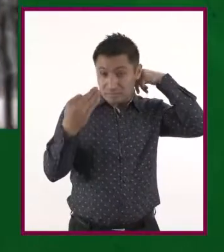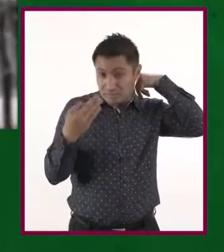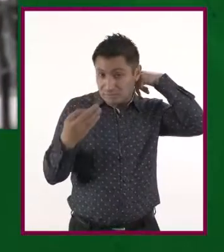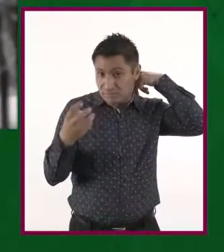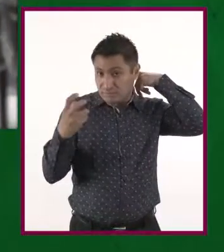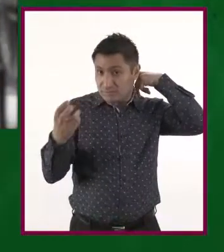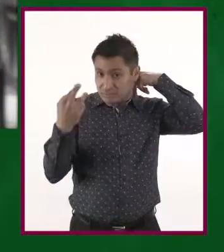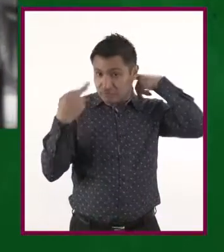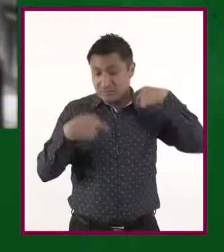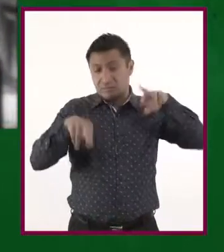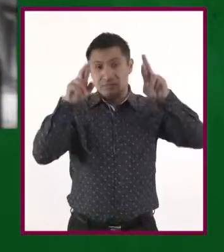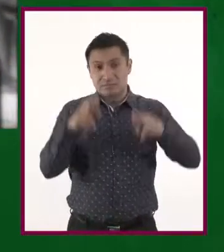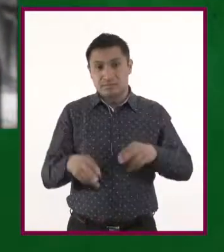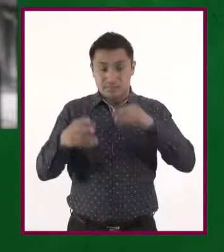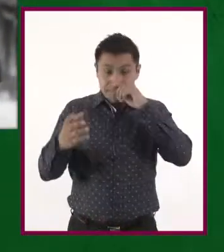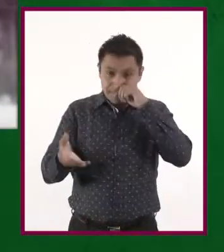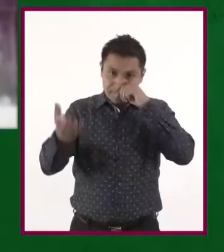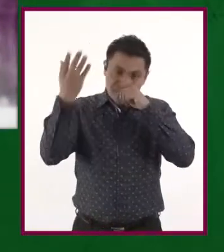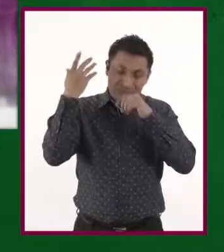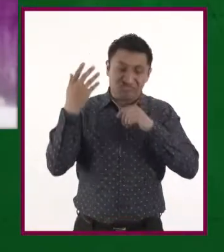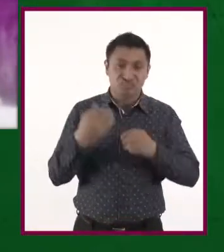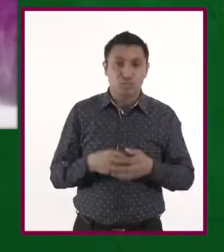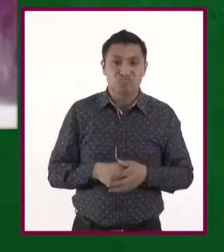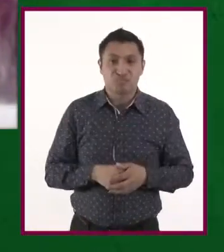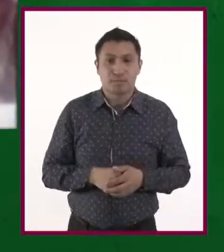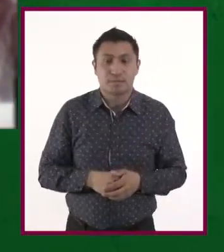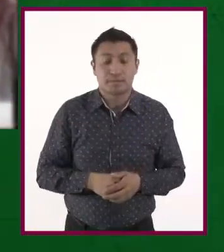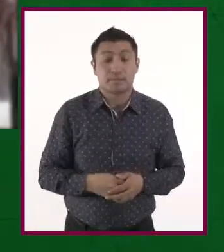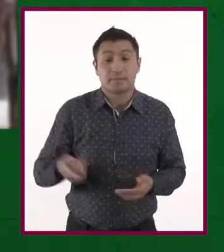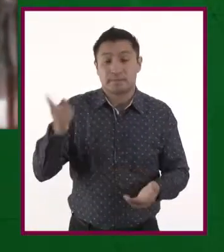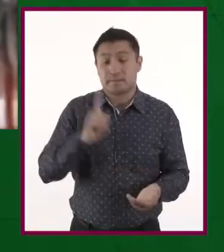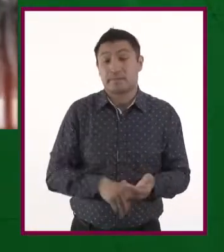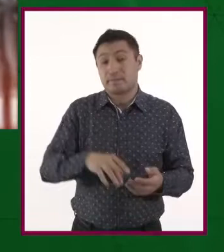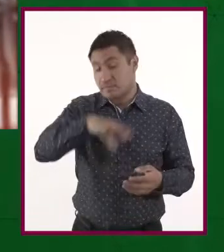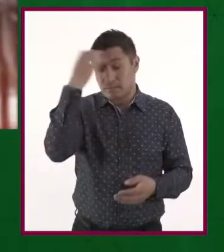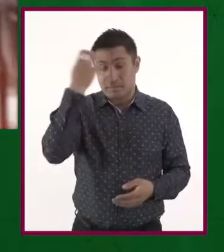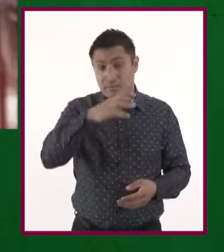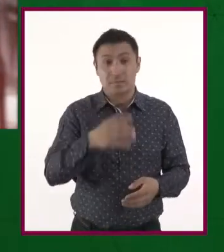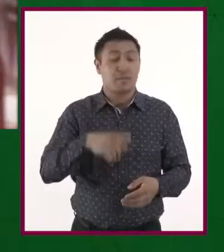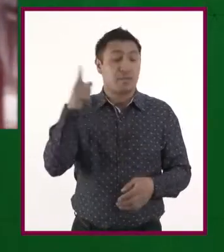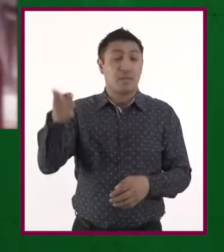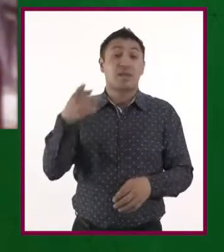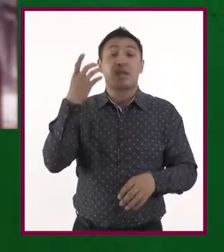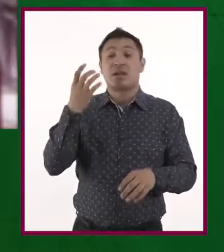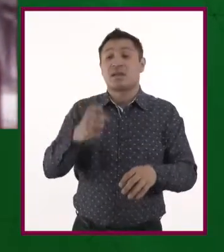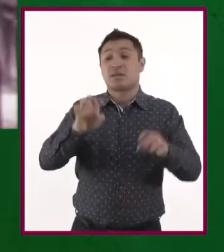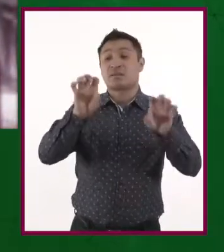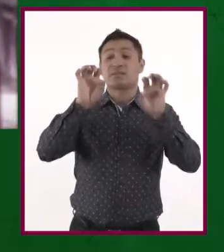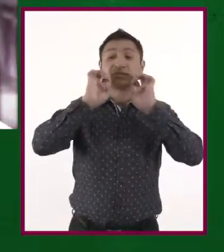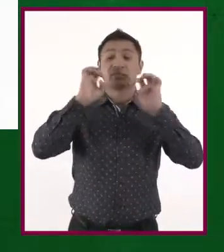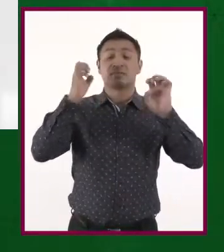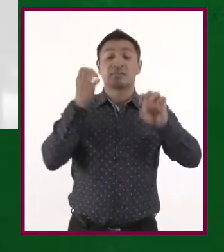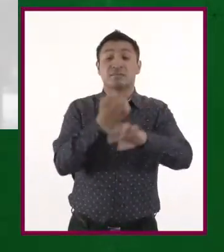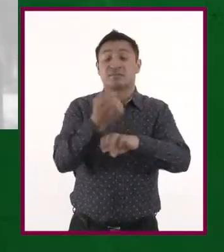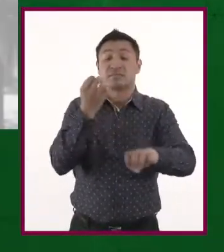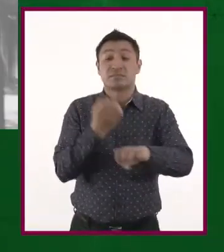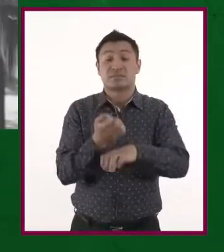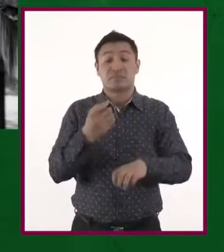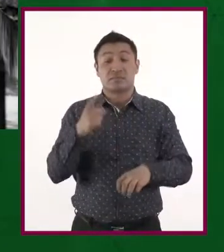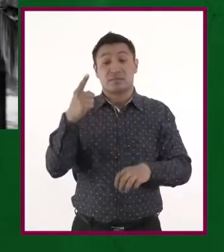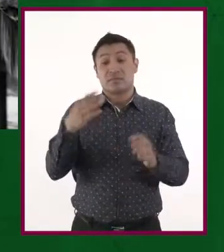esta representación de nuestro pasado prehispánico. En esta foto tomada en el Estadio Nacional en